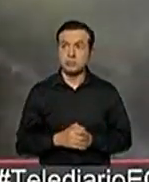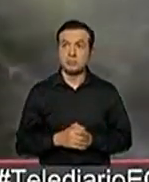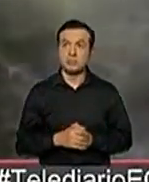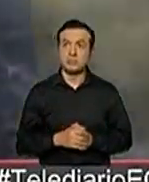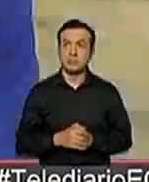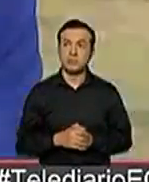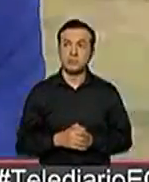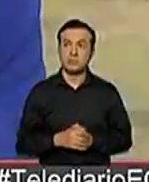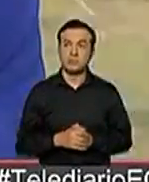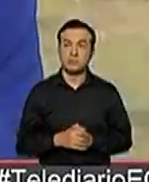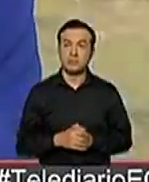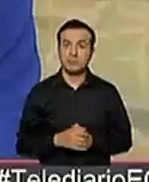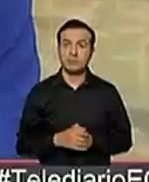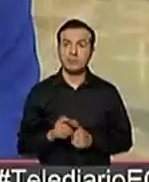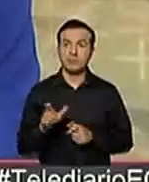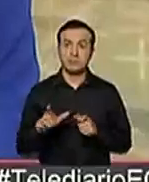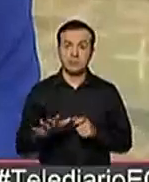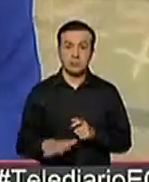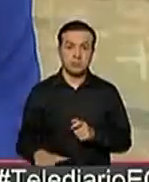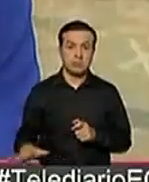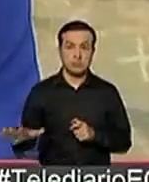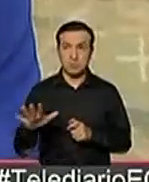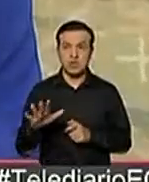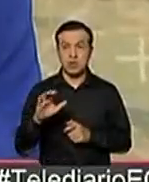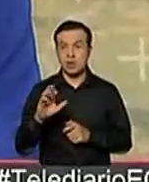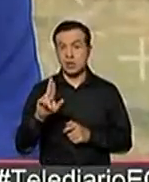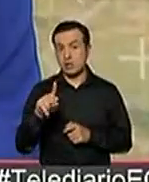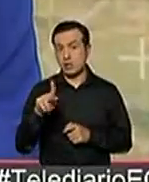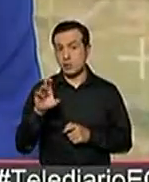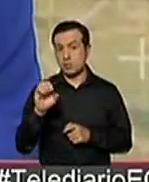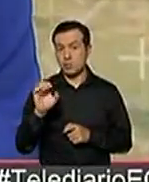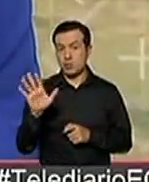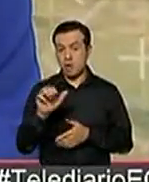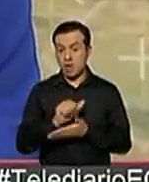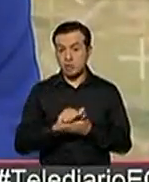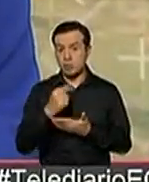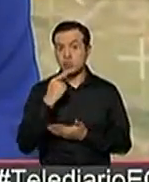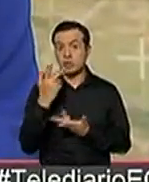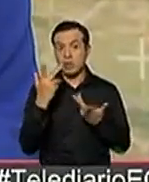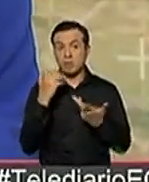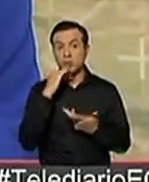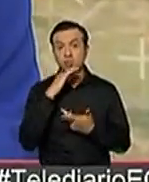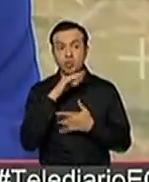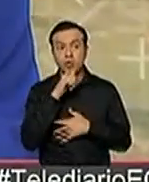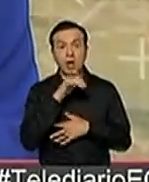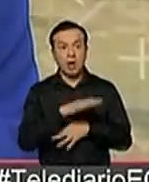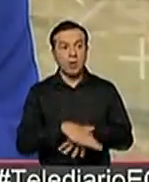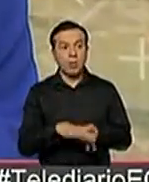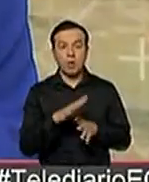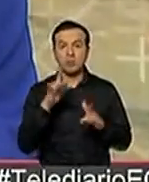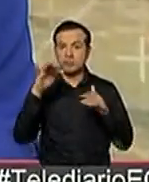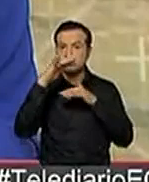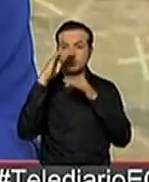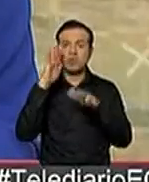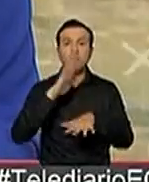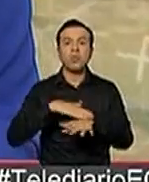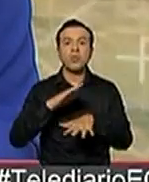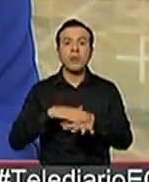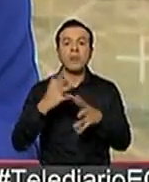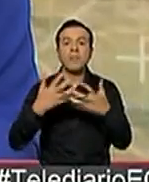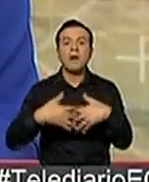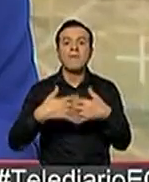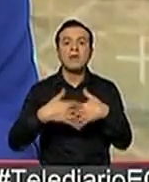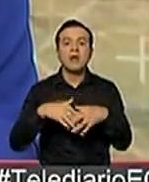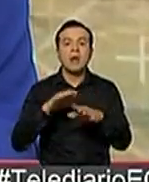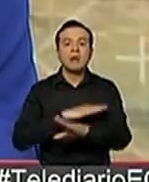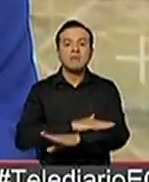Públicos. Y habitantes de la parroquia Remigio Crespo en Azuay alertan sobre una posible contaminación del agua y aire debido al funcionamiento de una planta